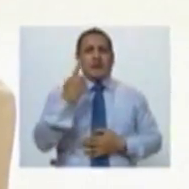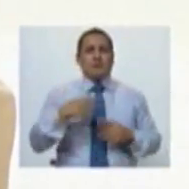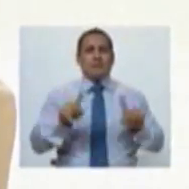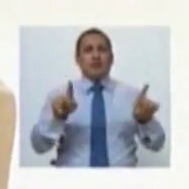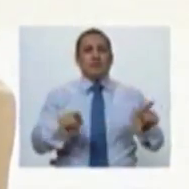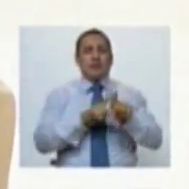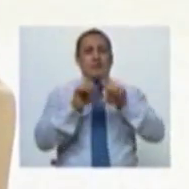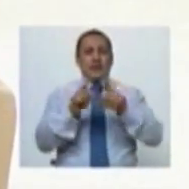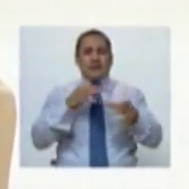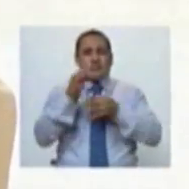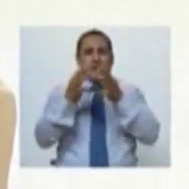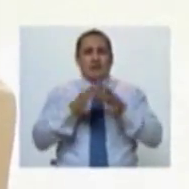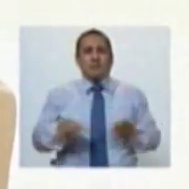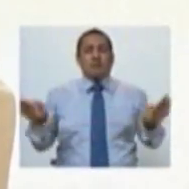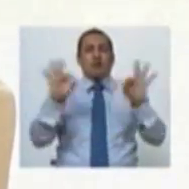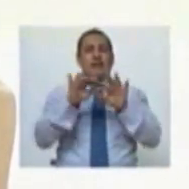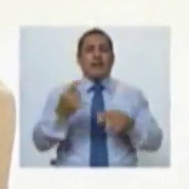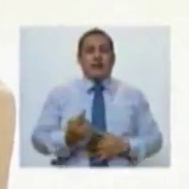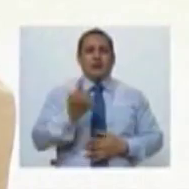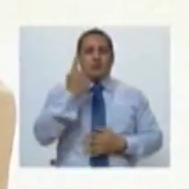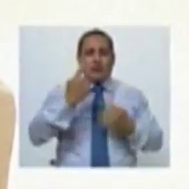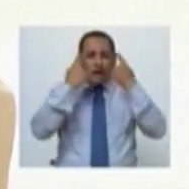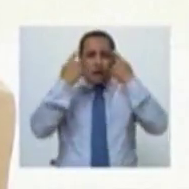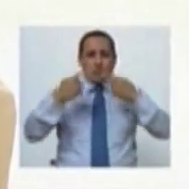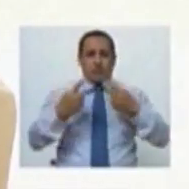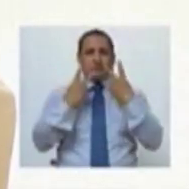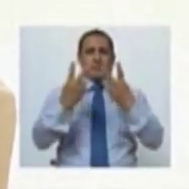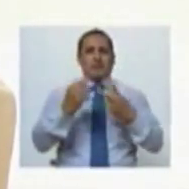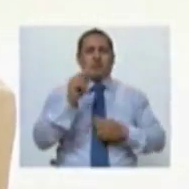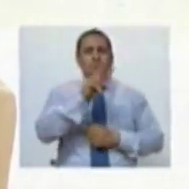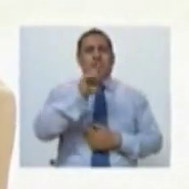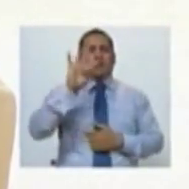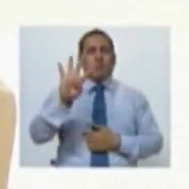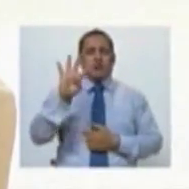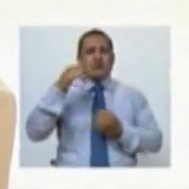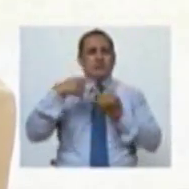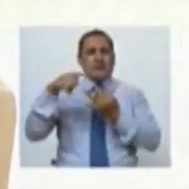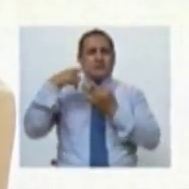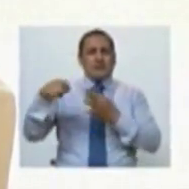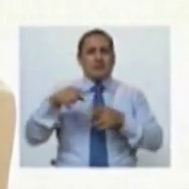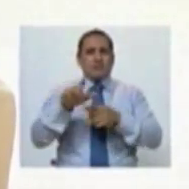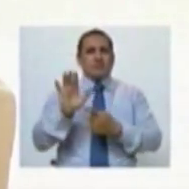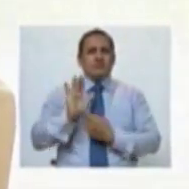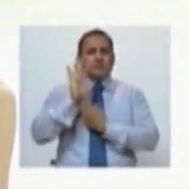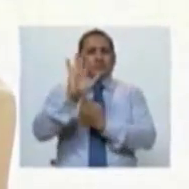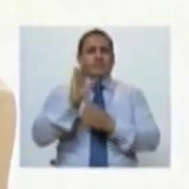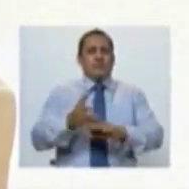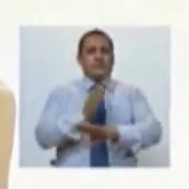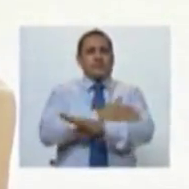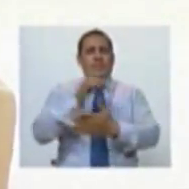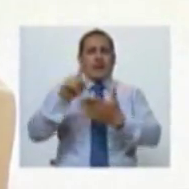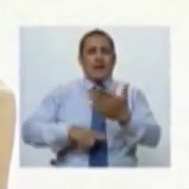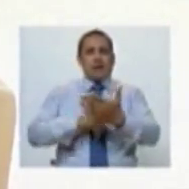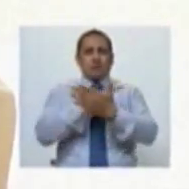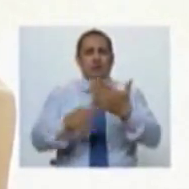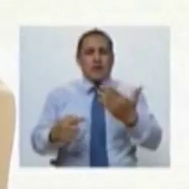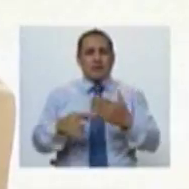vale la pena aclarar que ha sido la única disposición de las 24 disposiciones impugnadas en